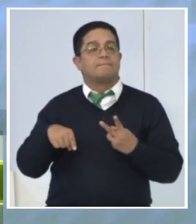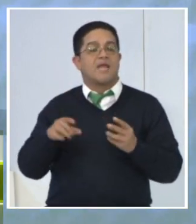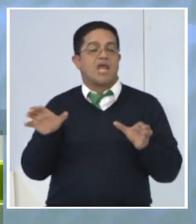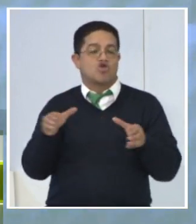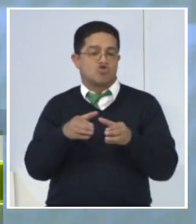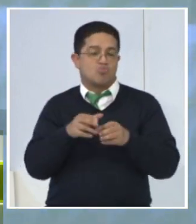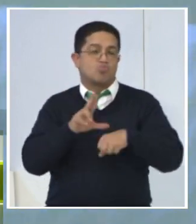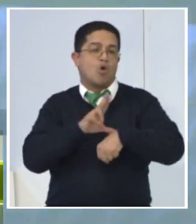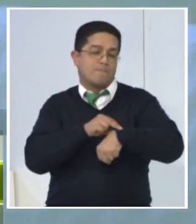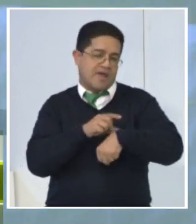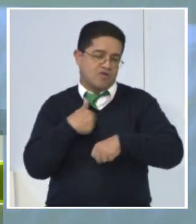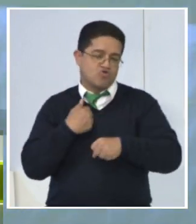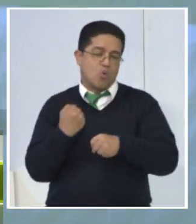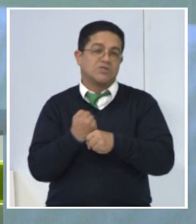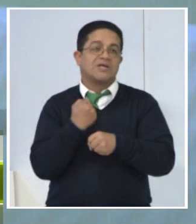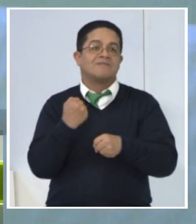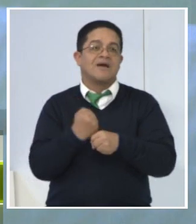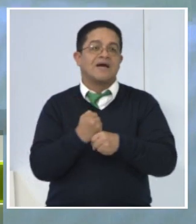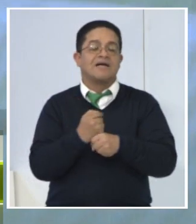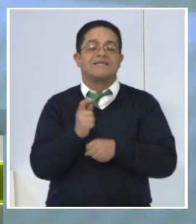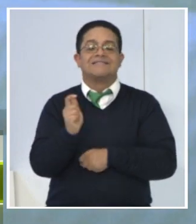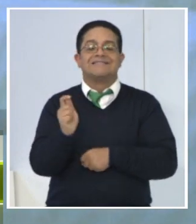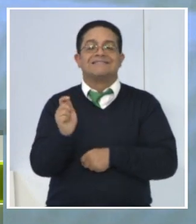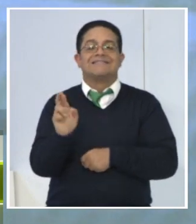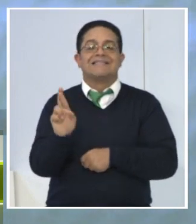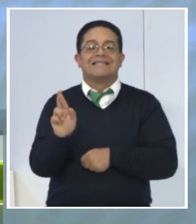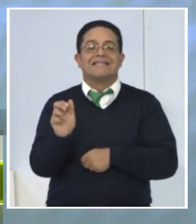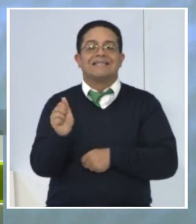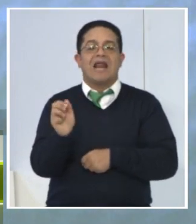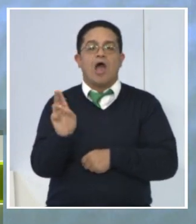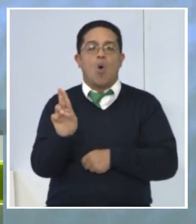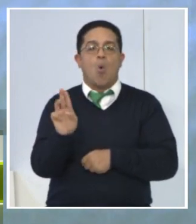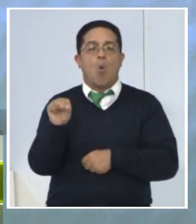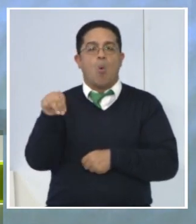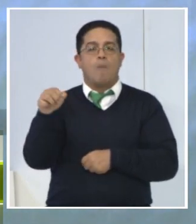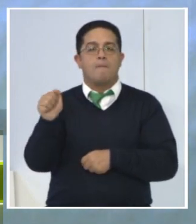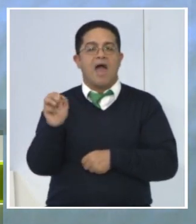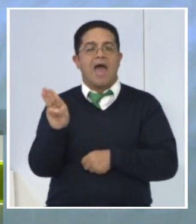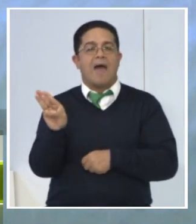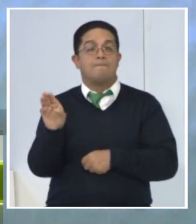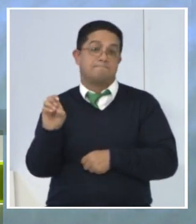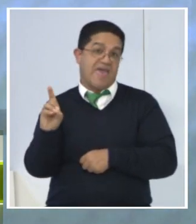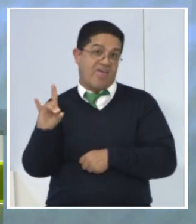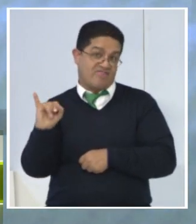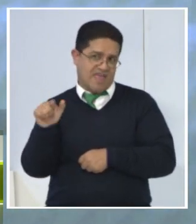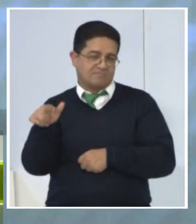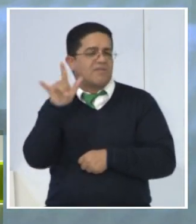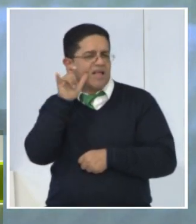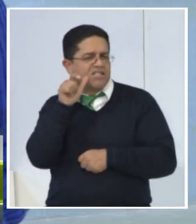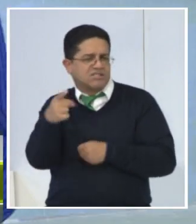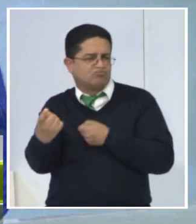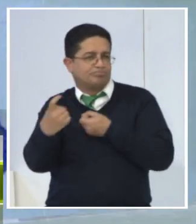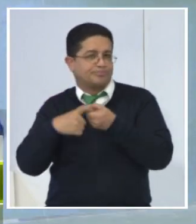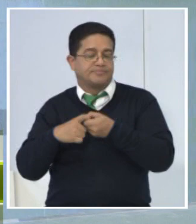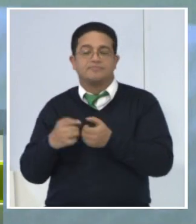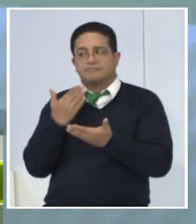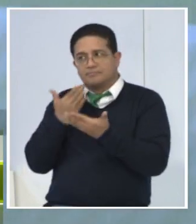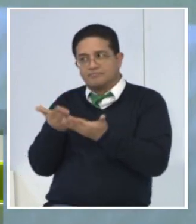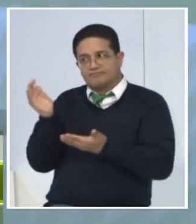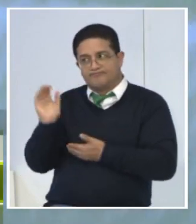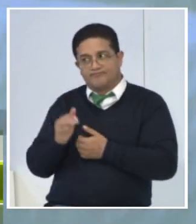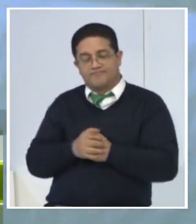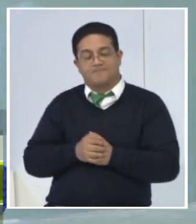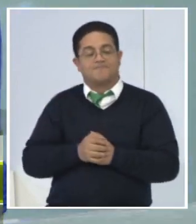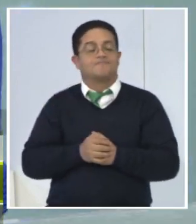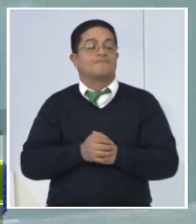grupo de médicos con el que trabajo, que es traumapedia.be por Instagram. Ahí están todos los contactos. Gracias por acompañarnos, Muchísimas